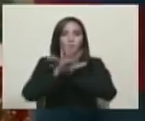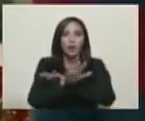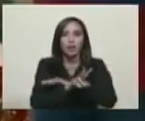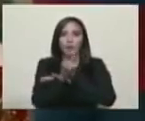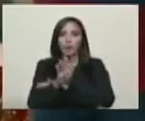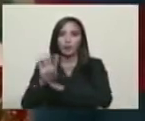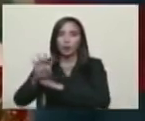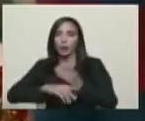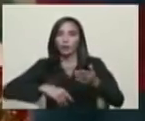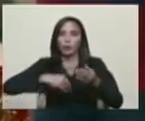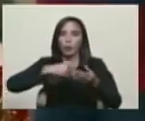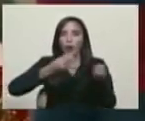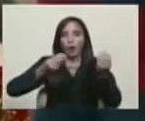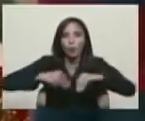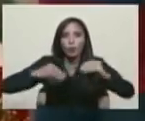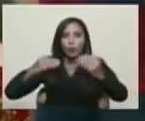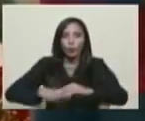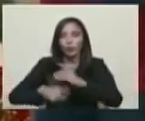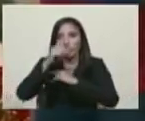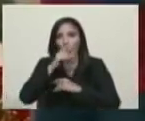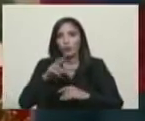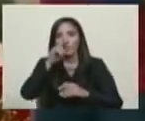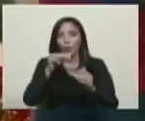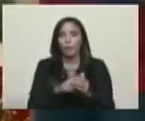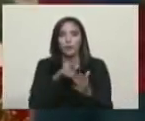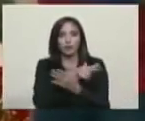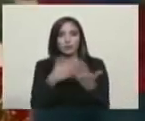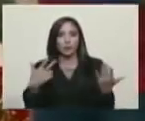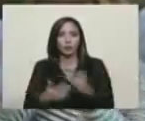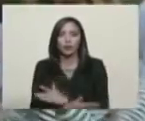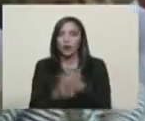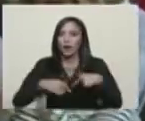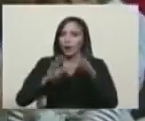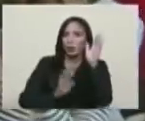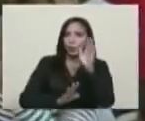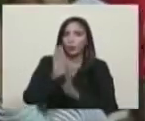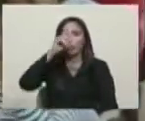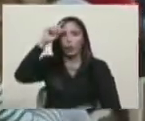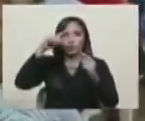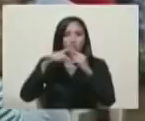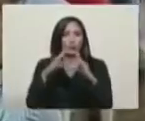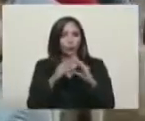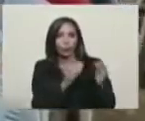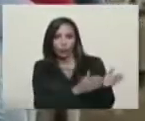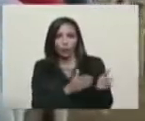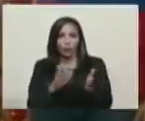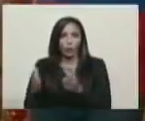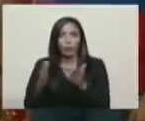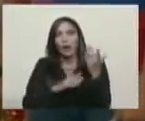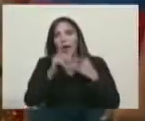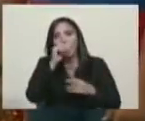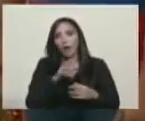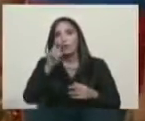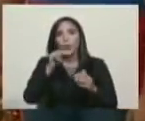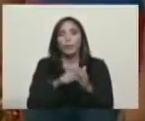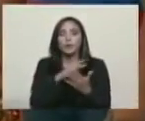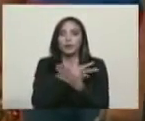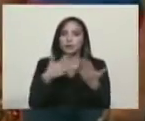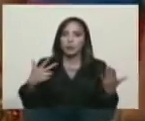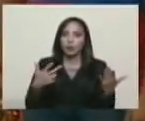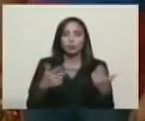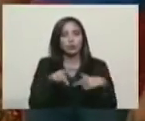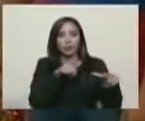524 alianzas en el año 2018. Estamos superando la meta establecida para el año 2018. Tenemos